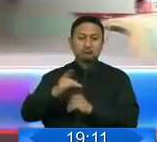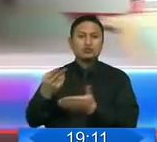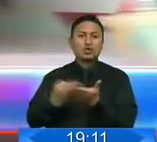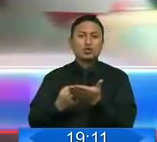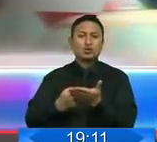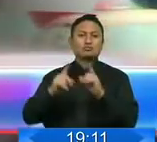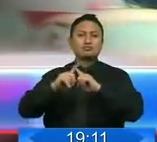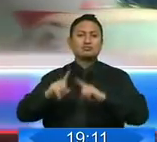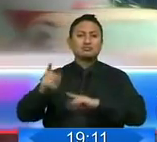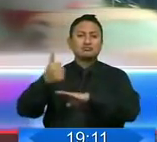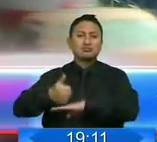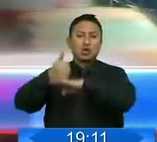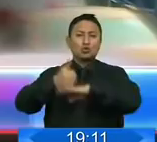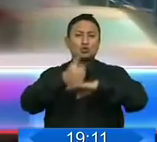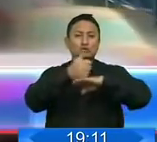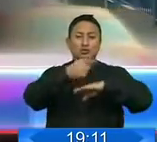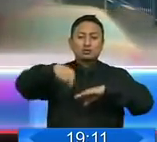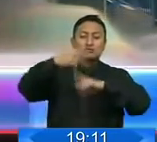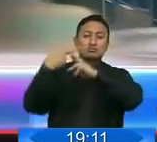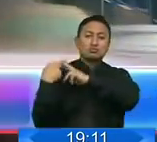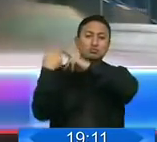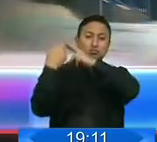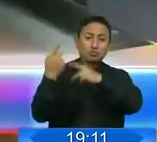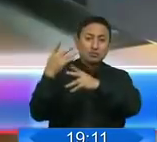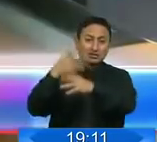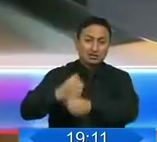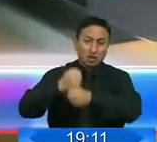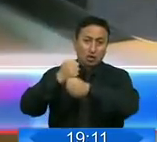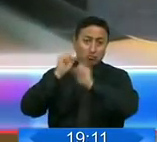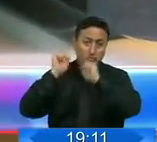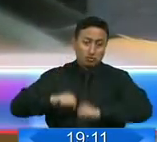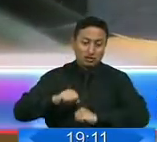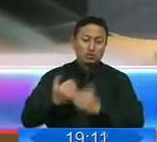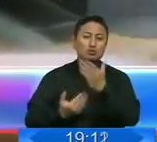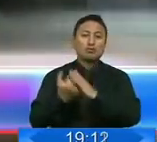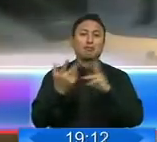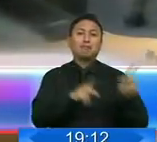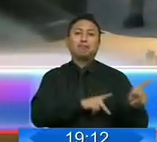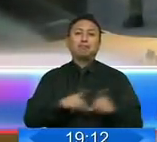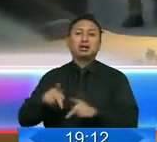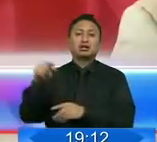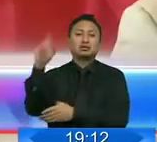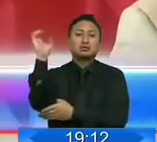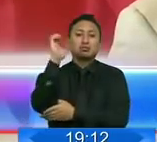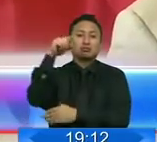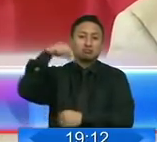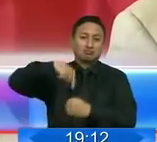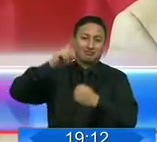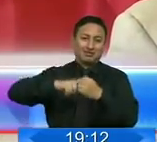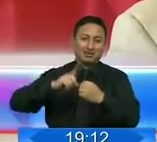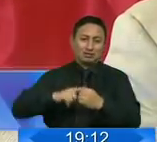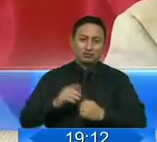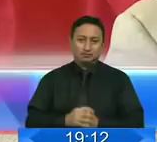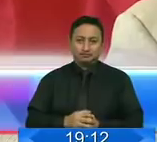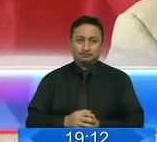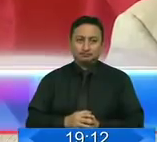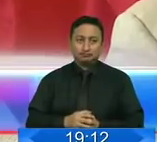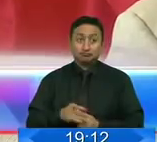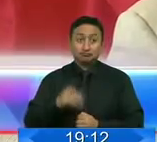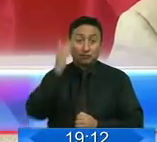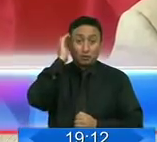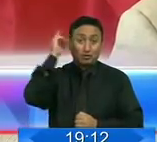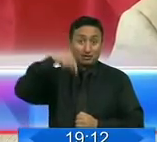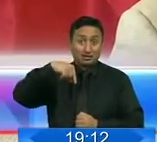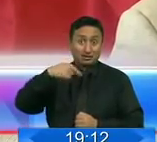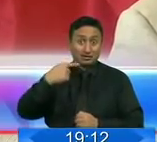diferentes autoridades encargadas de los temas de seguridad para implementar un plan emergente en Quito. Nos preocupa muchísimo el tema de la inseguridad y va a